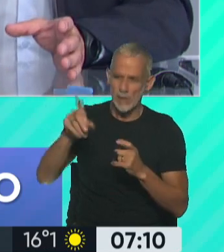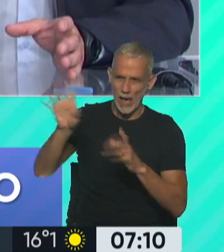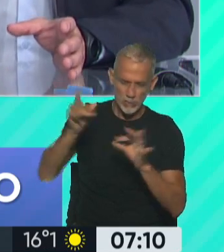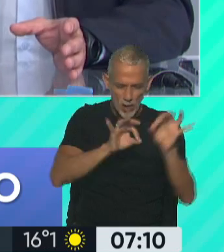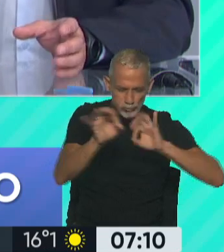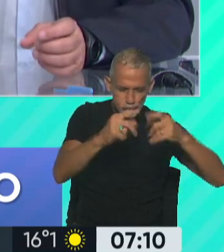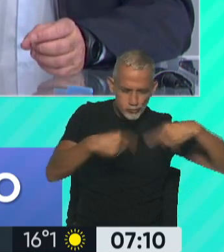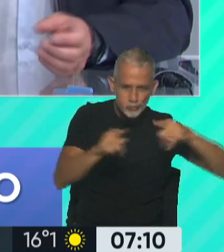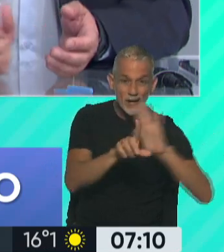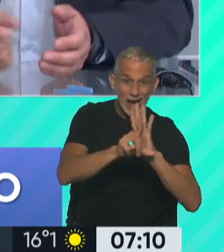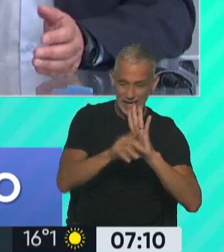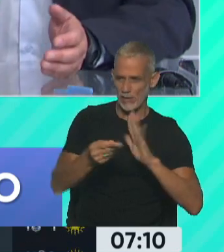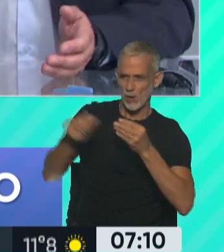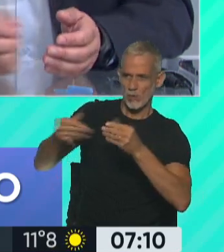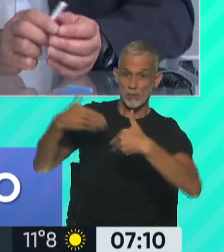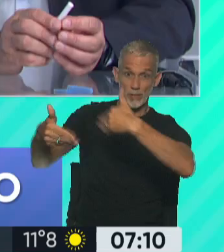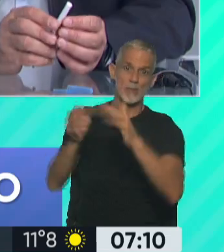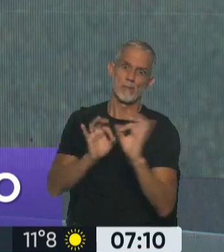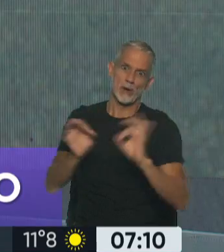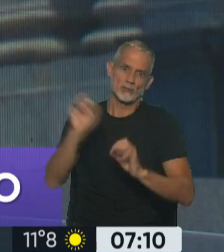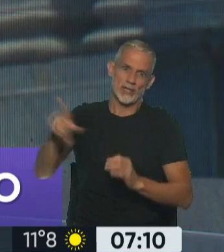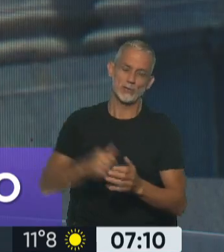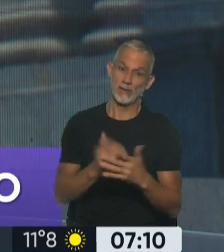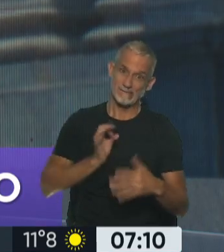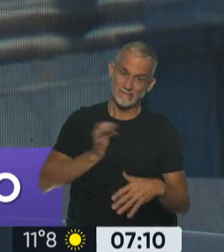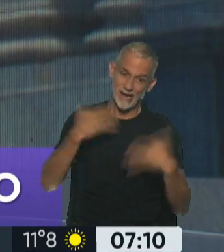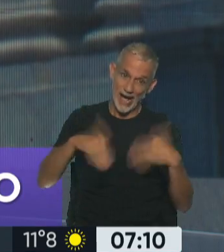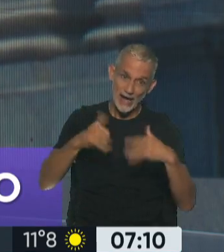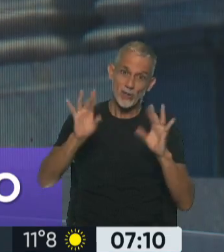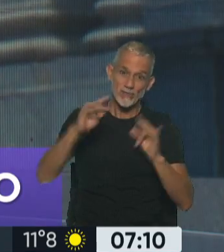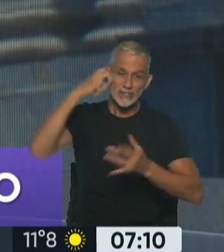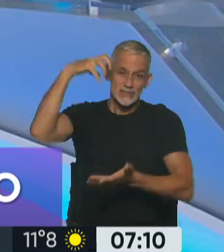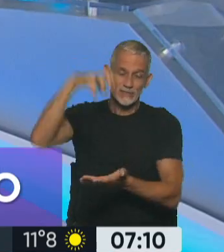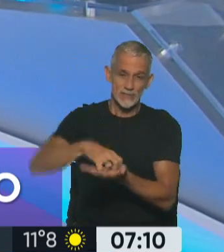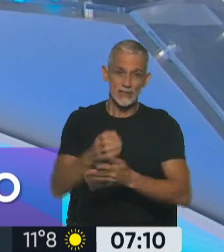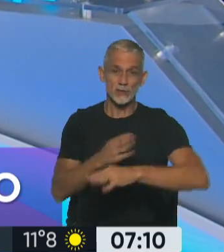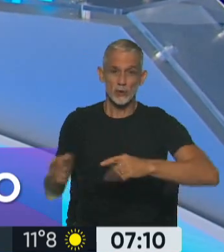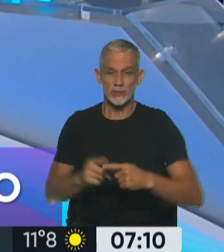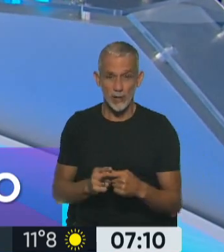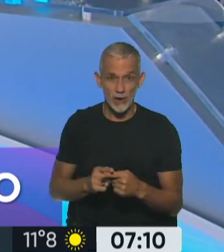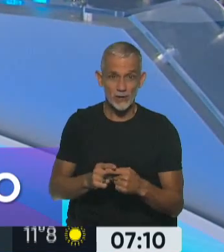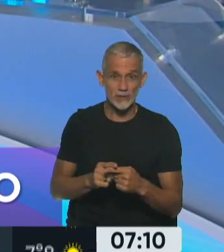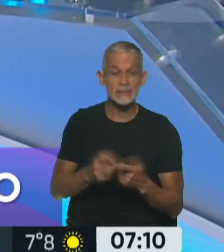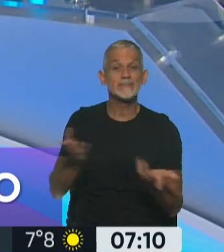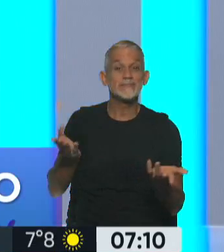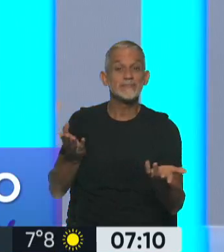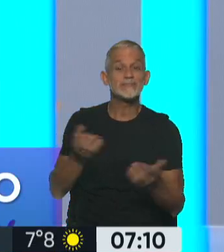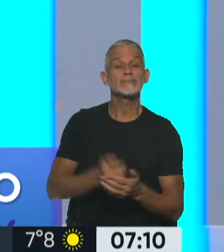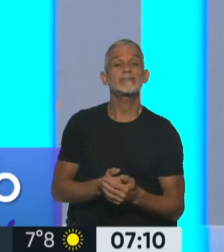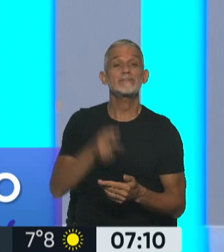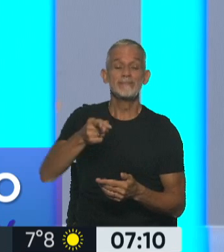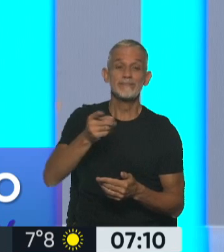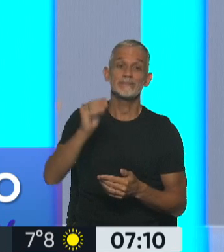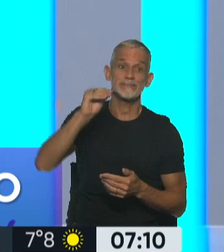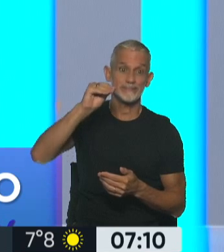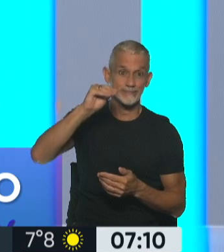por el otro lado, avanzar con sus proyectos. Va a ser un año intenso en el Congreso, ¿no? E importante, y en el medio tenemos otro